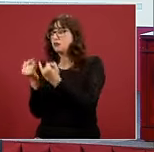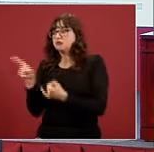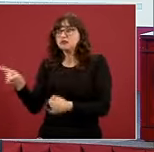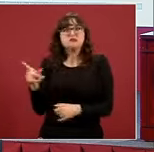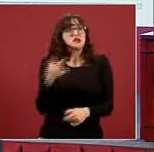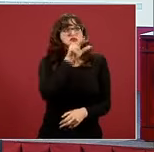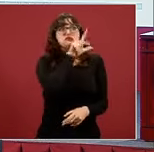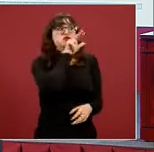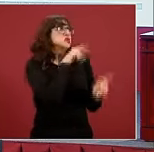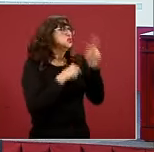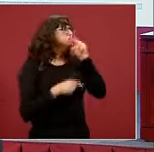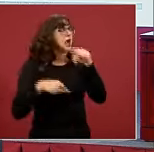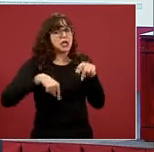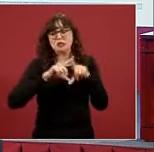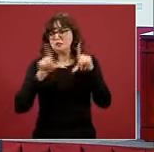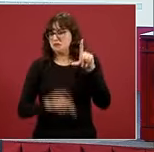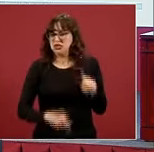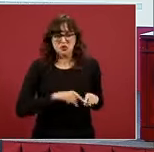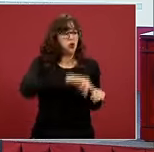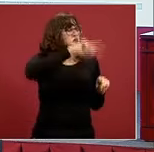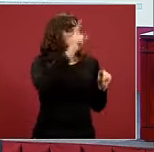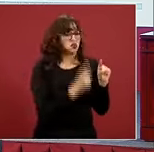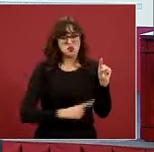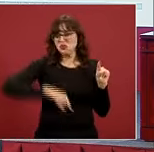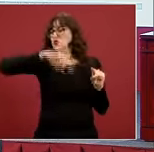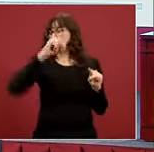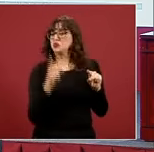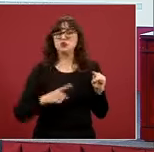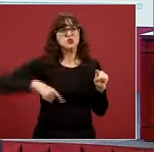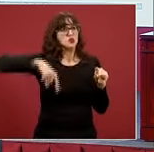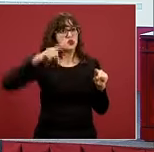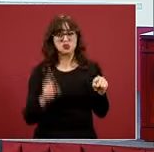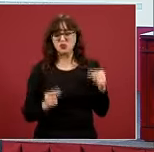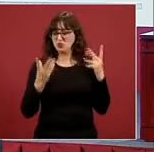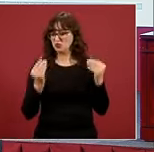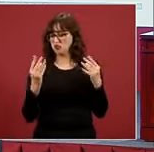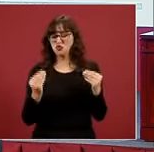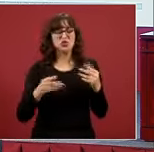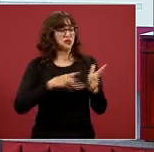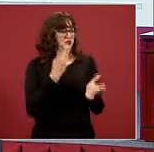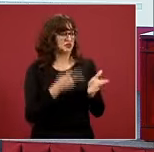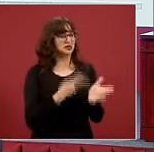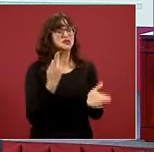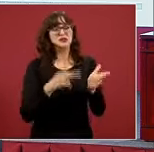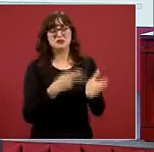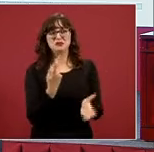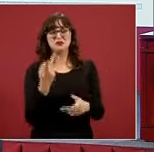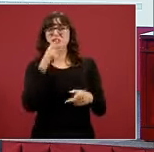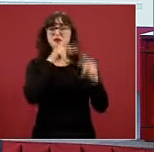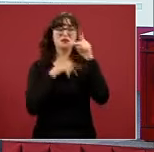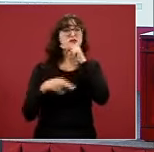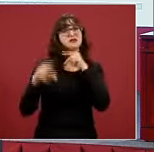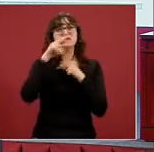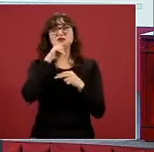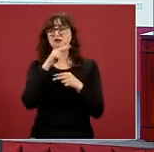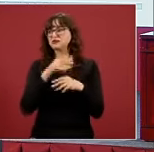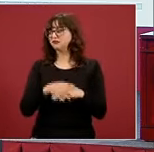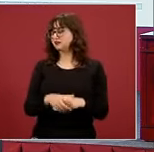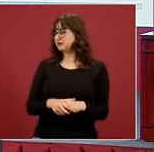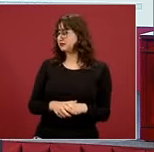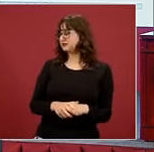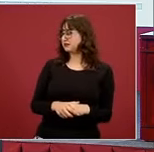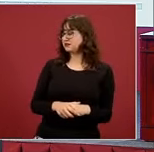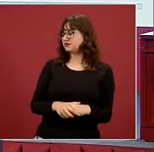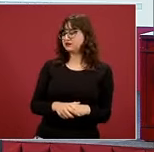picos y por qué hay tantos picos y no se predijeron los picos. Así se comportan las epidemias, no son dibujos,